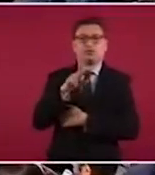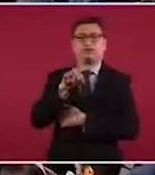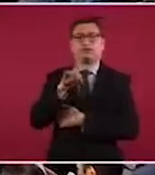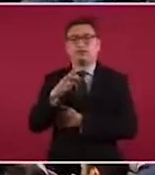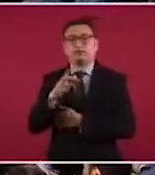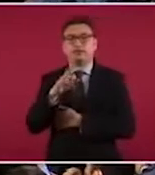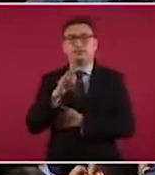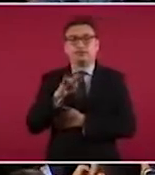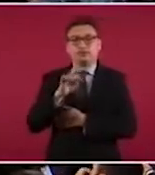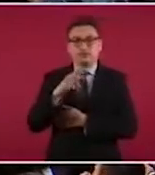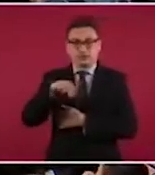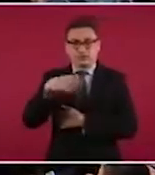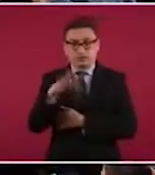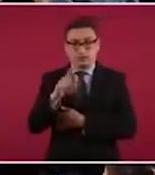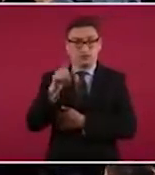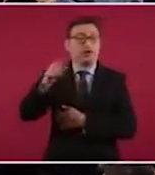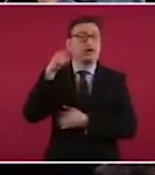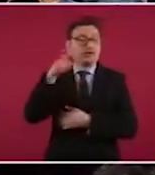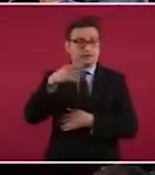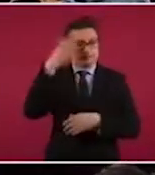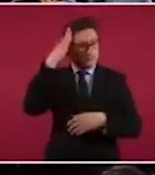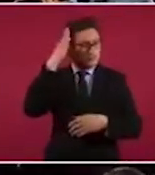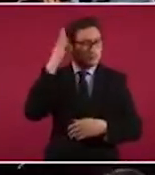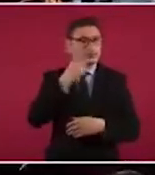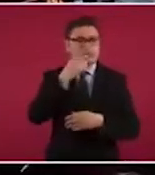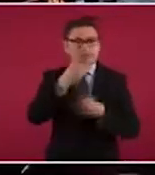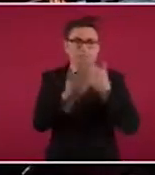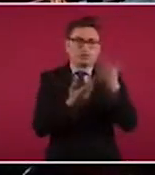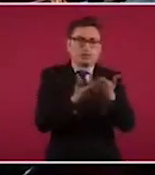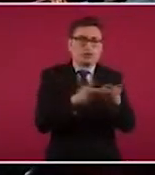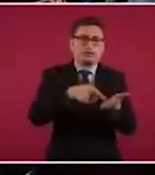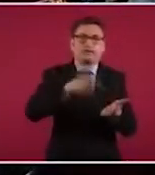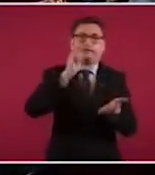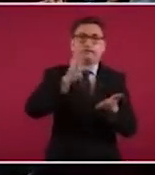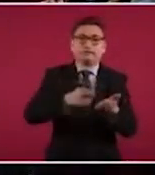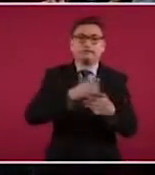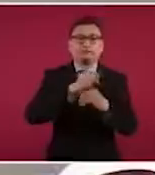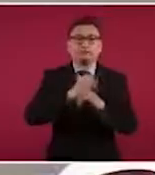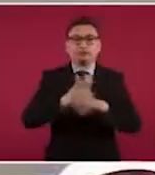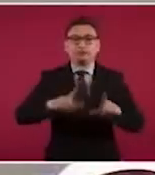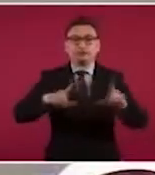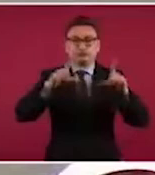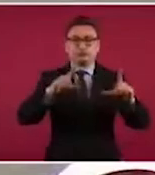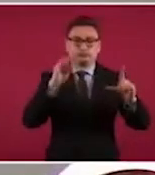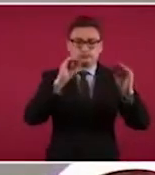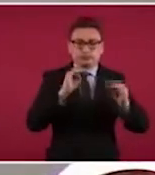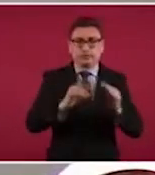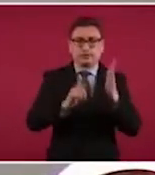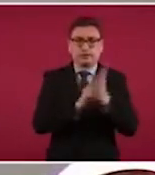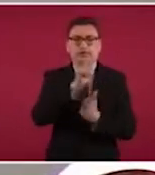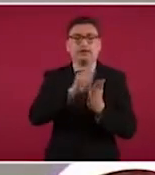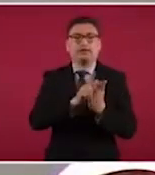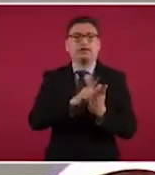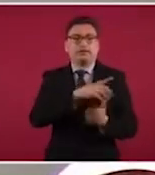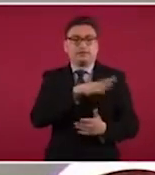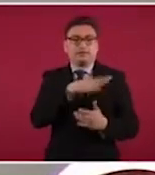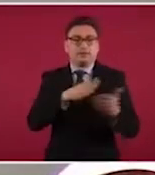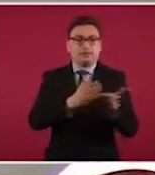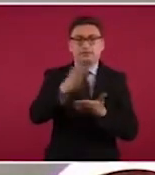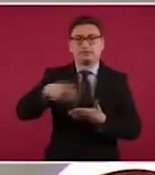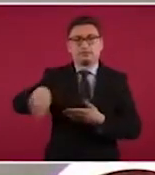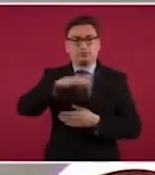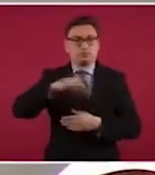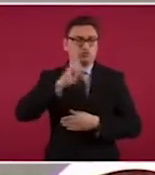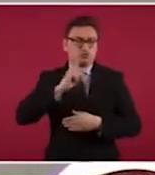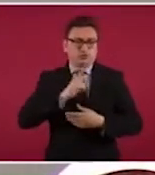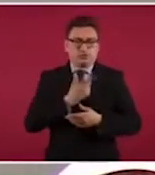de la Comisión, por el que se adicionaría el tipo de violencia digital en la Ley General de Acceso de las Mujeres a una Vida Libre de